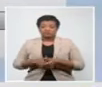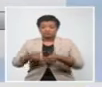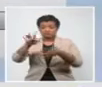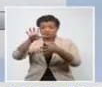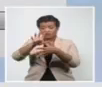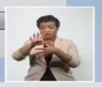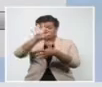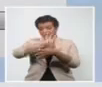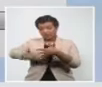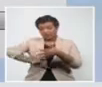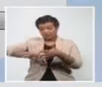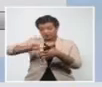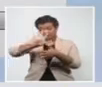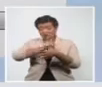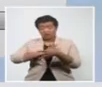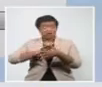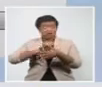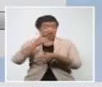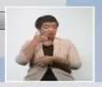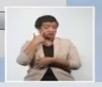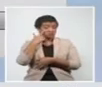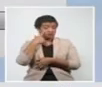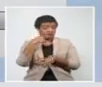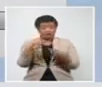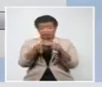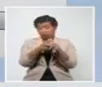sigue representando el